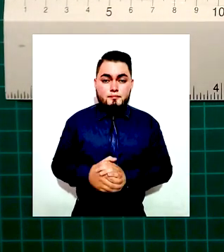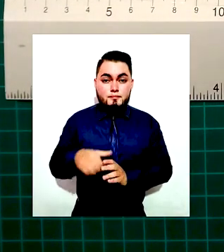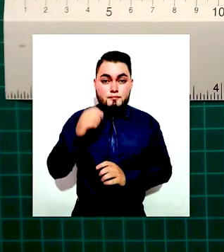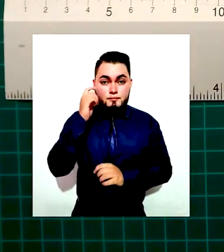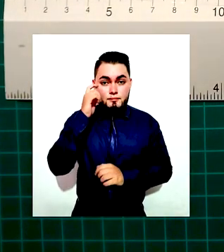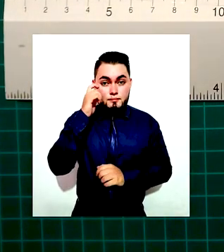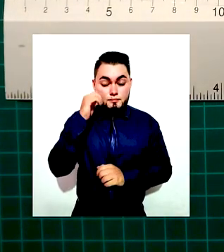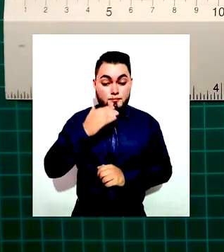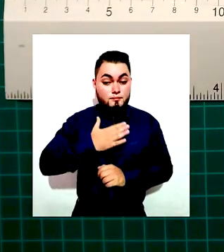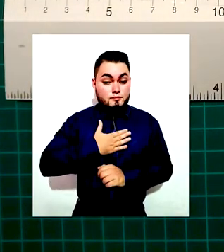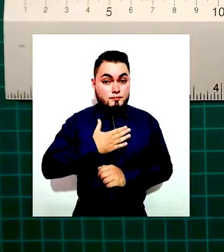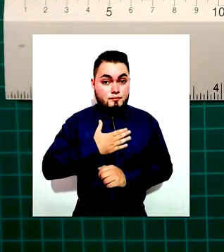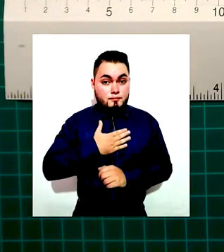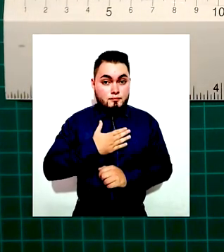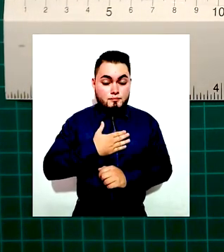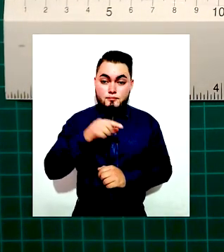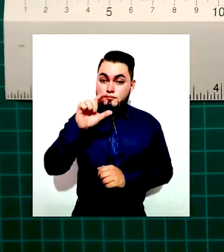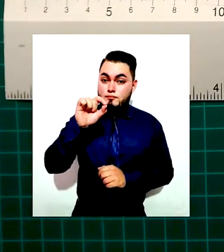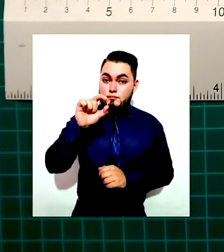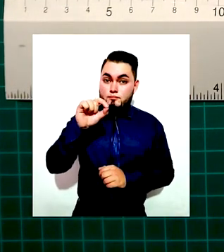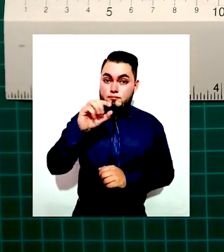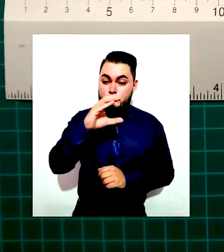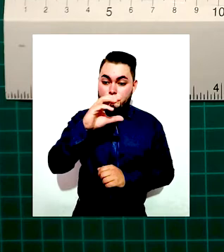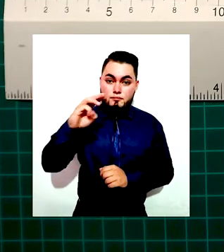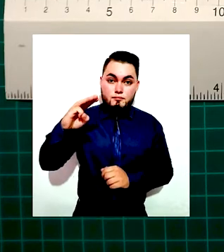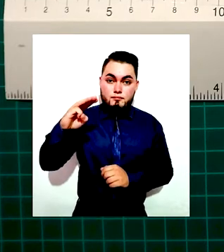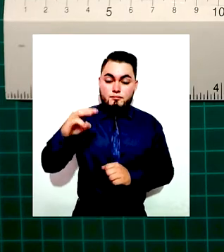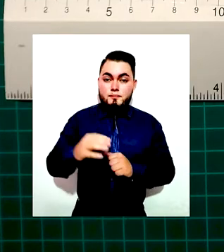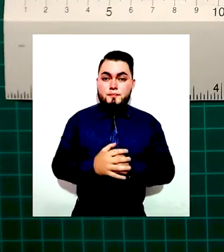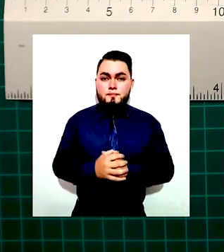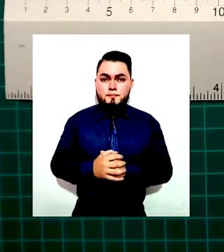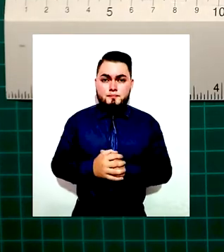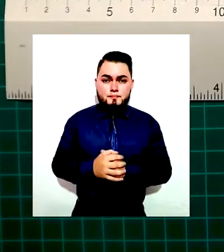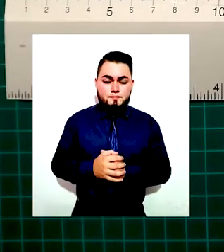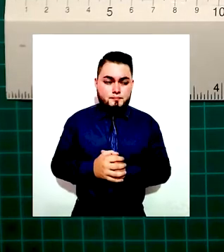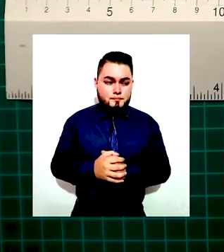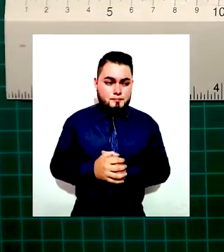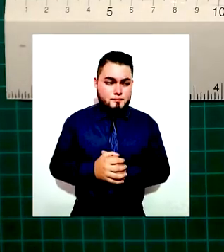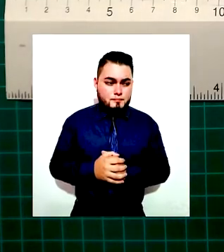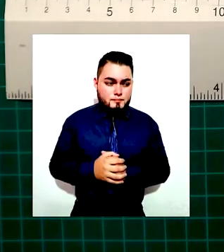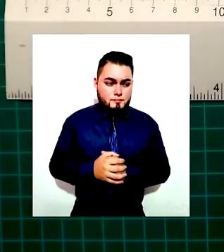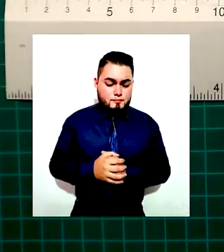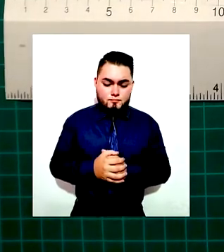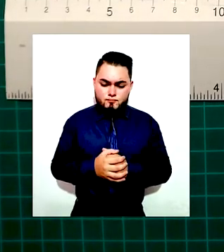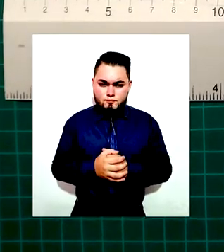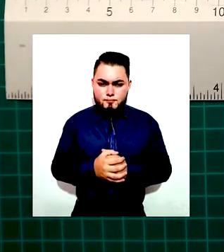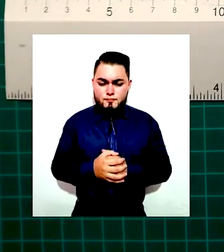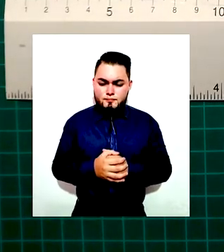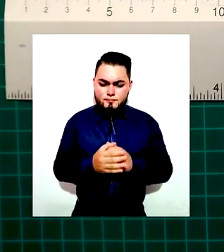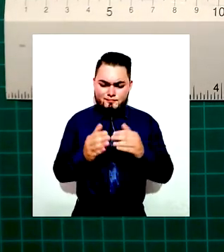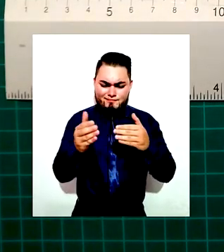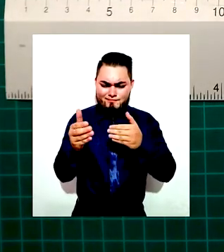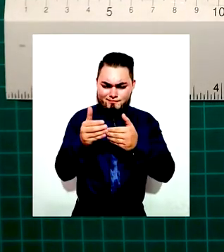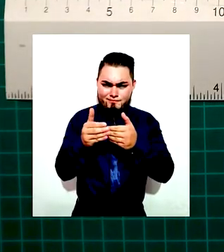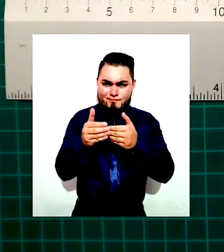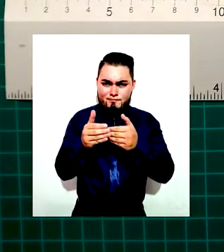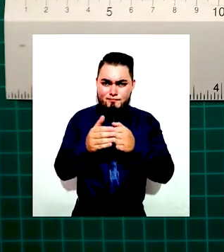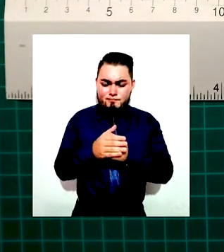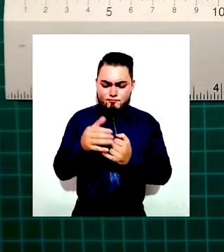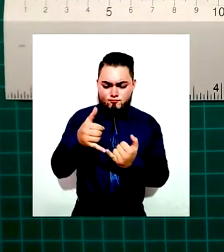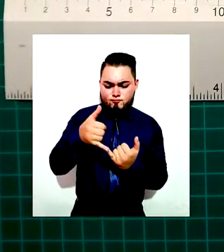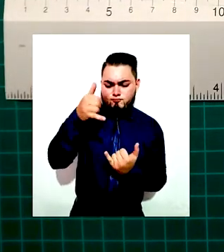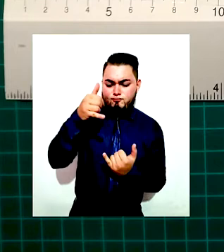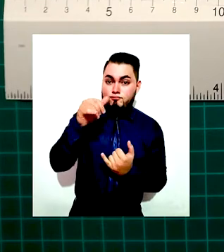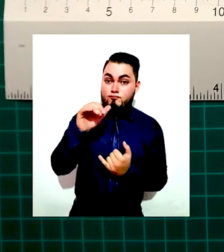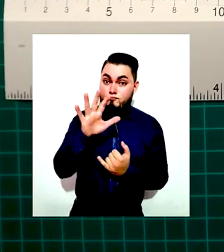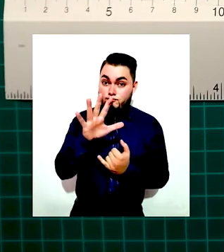En mi caso serán 20 centímetros en total. El alto de las tiras de foamy será, la más corta tendrá una